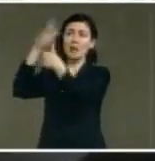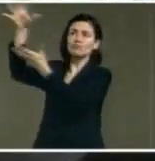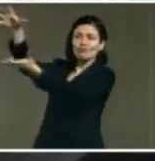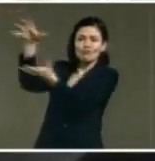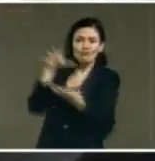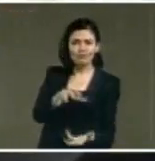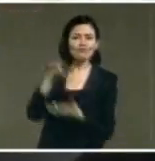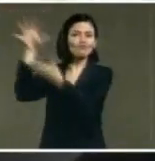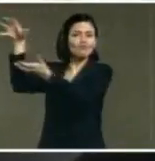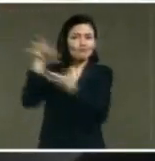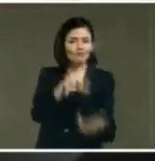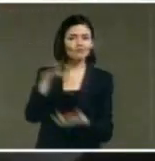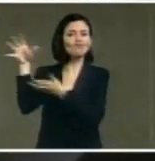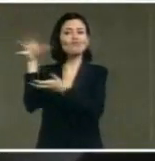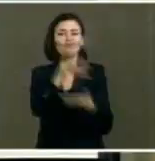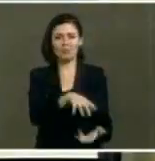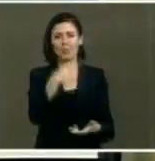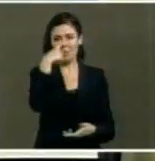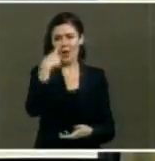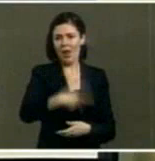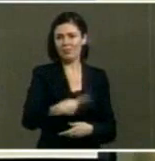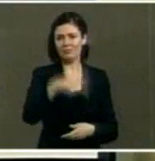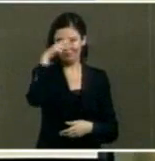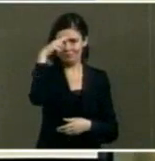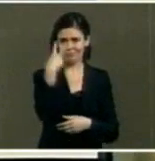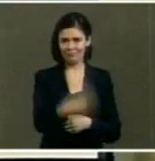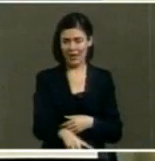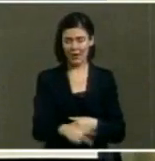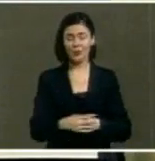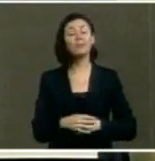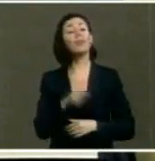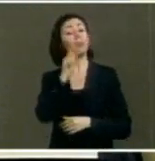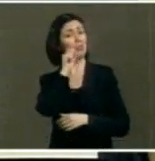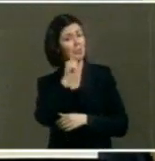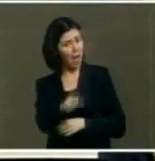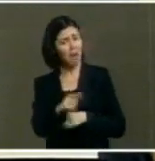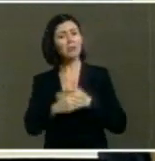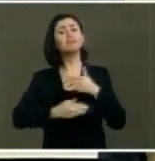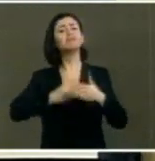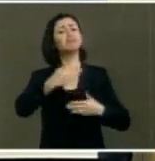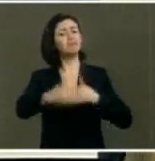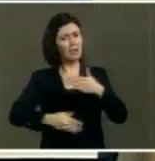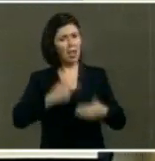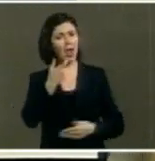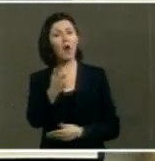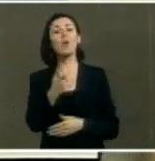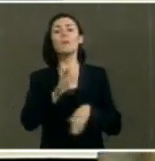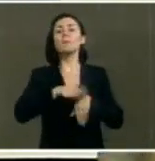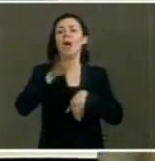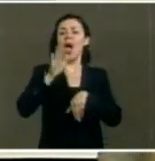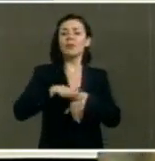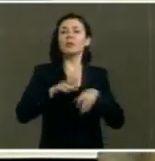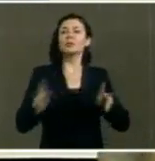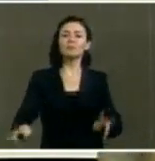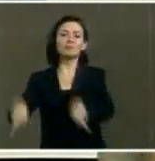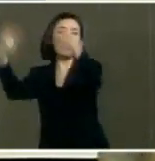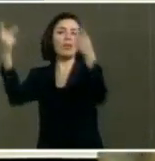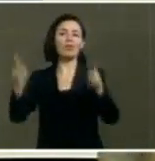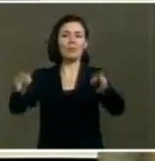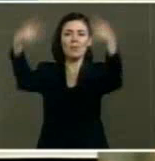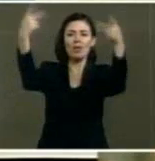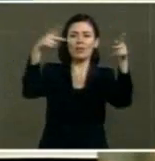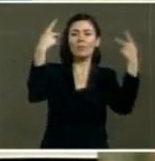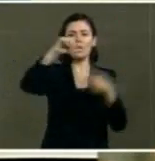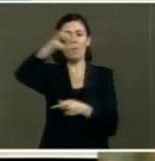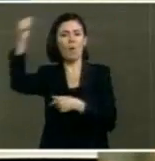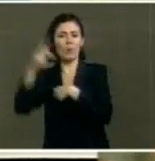Otro signo de la buena marcha de la economía es, como he dicho, el aumento de las exportaciones y su consolidación en sectores